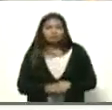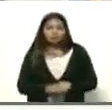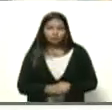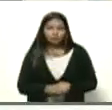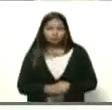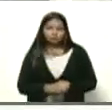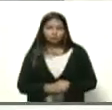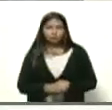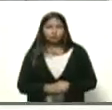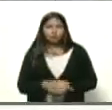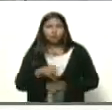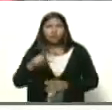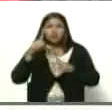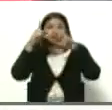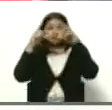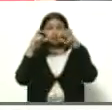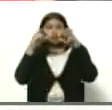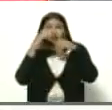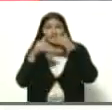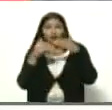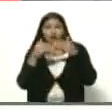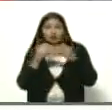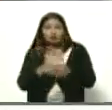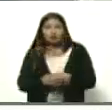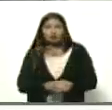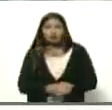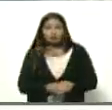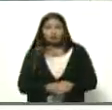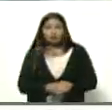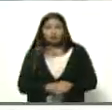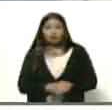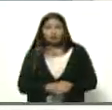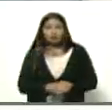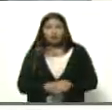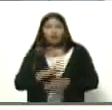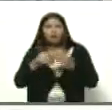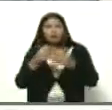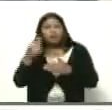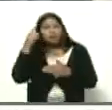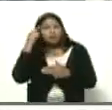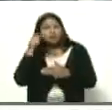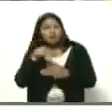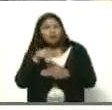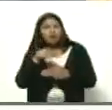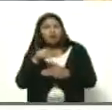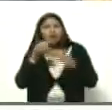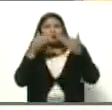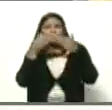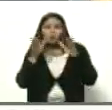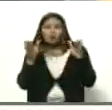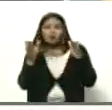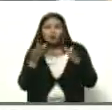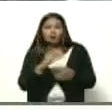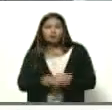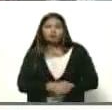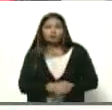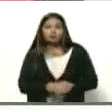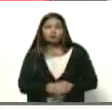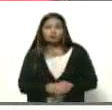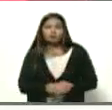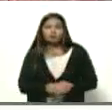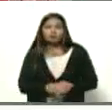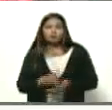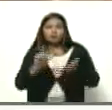esta foto, que fue inédita hasta el día que Ernesto la publica en su